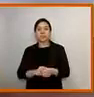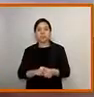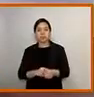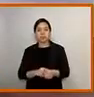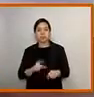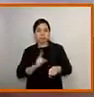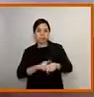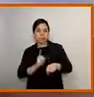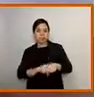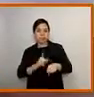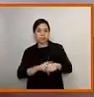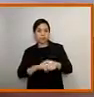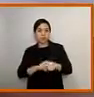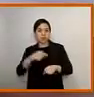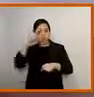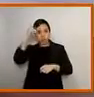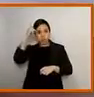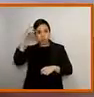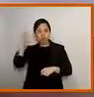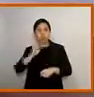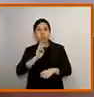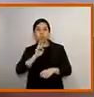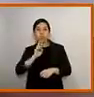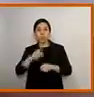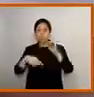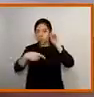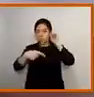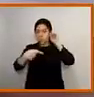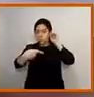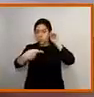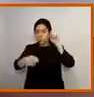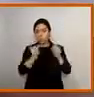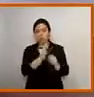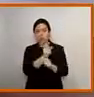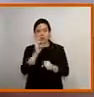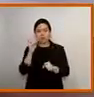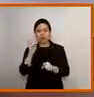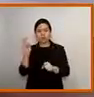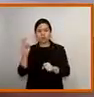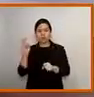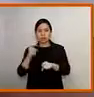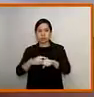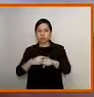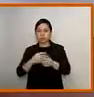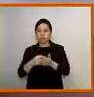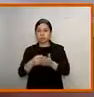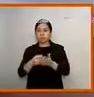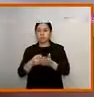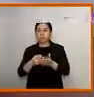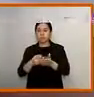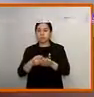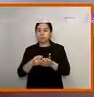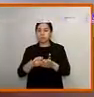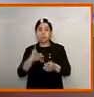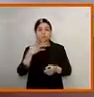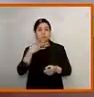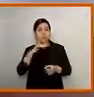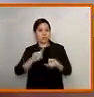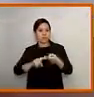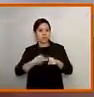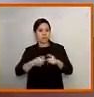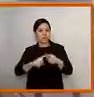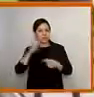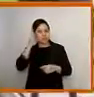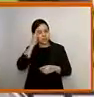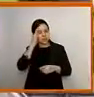de hacer de tus sueños una realidad con la diaria y ganar hasta 60 veces tu inversión. Les deseo mucha suerte, amigos. Conoceremos